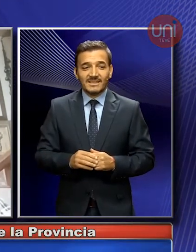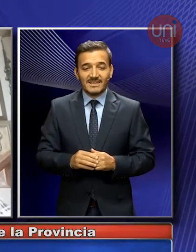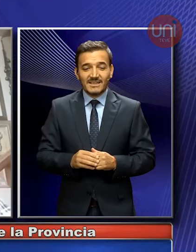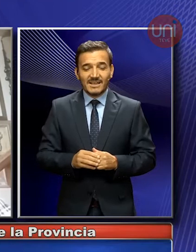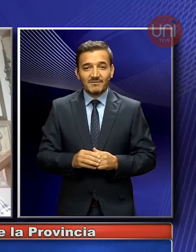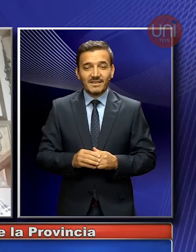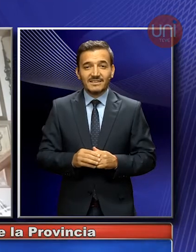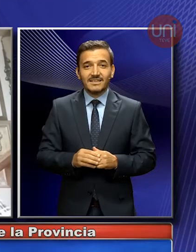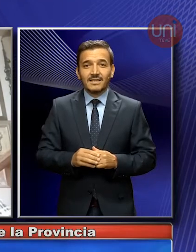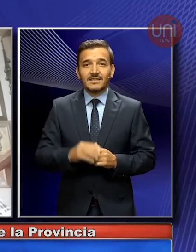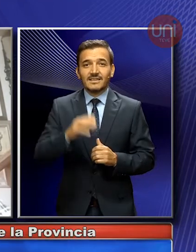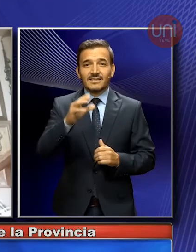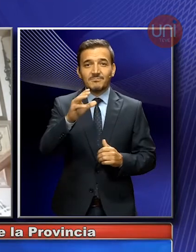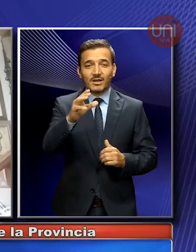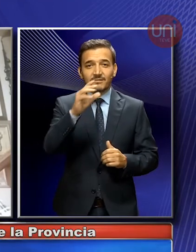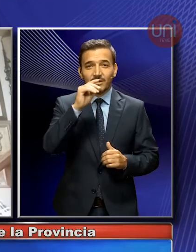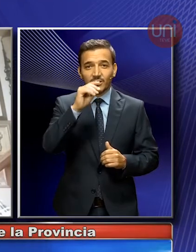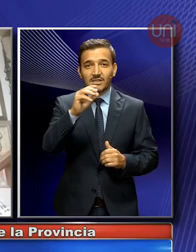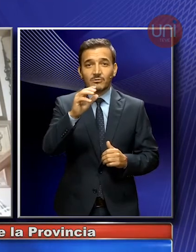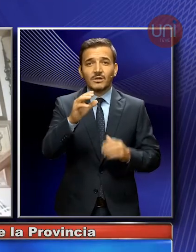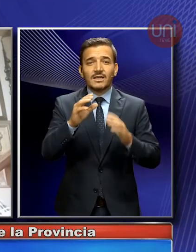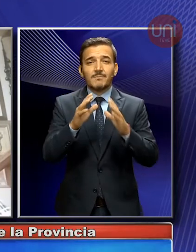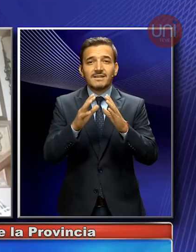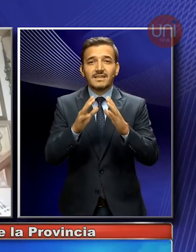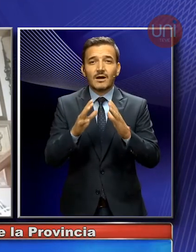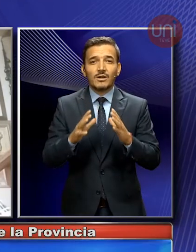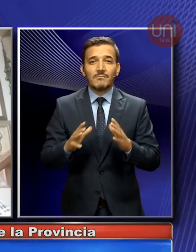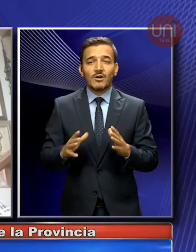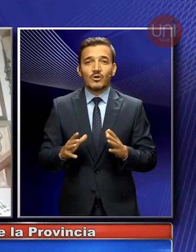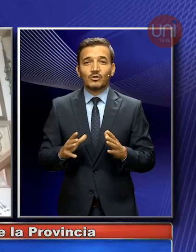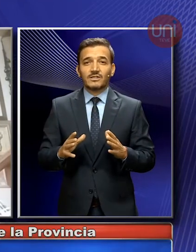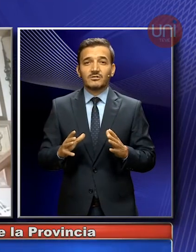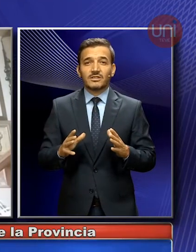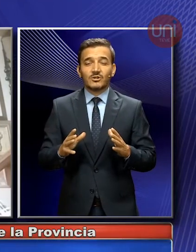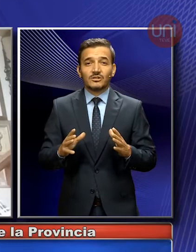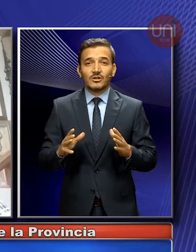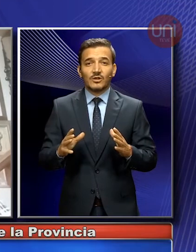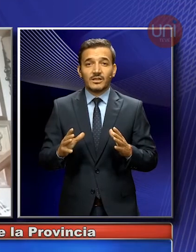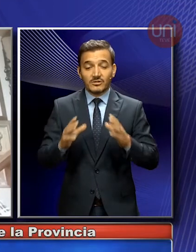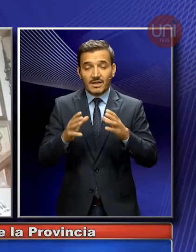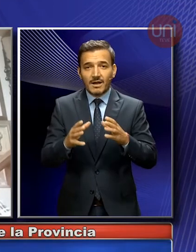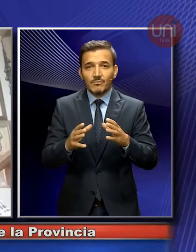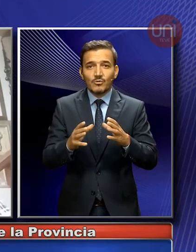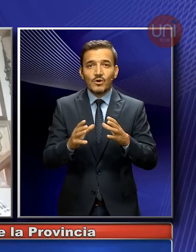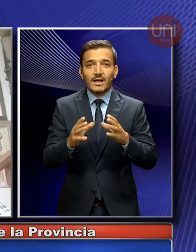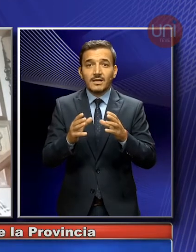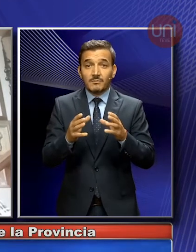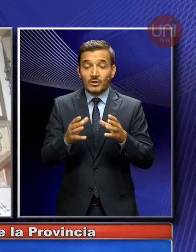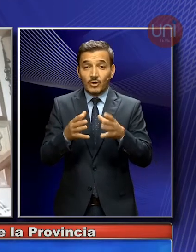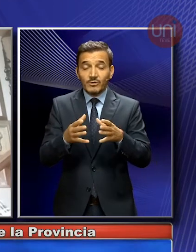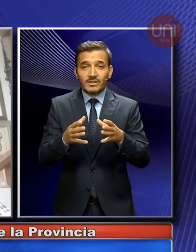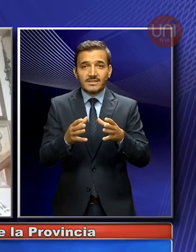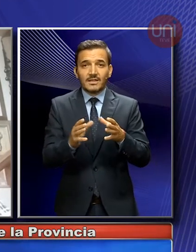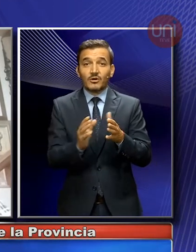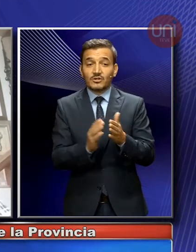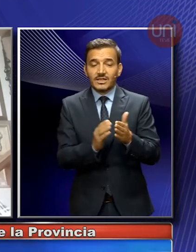la referente, y por ahí me corre el tiempo. ¿Qué pasa de ahora en más con los contactos estrechos dentro del colegio? Se trabaja en burbuja, pero hoy ustedes